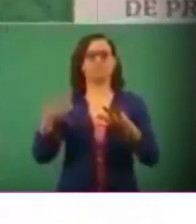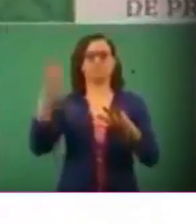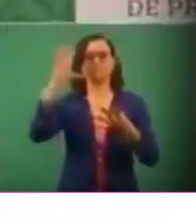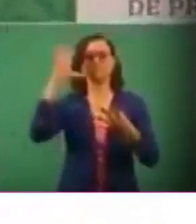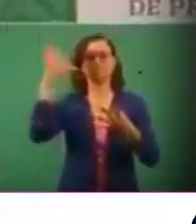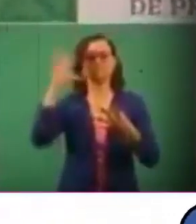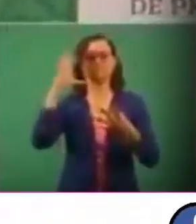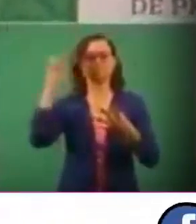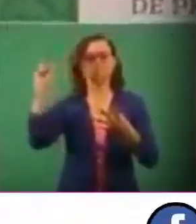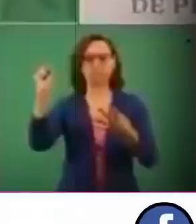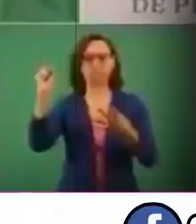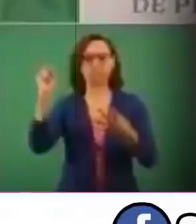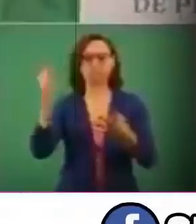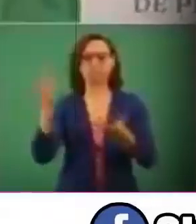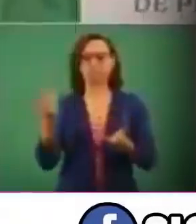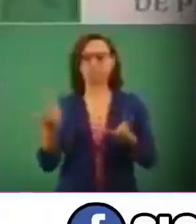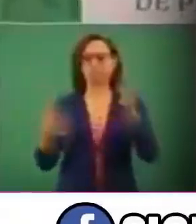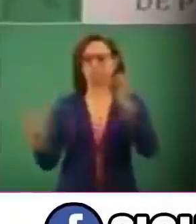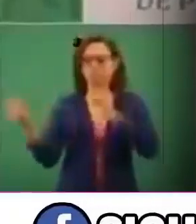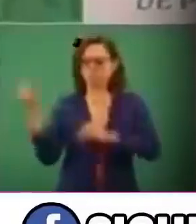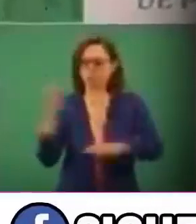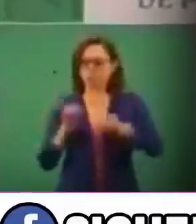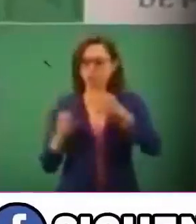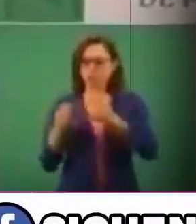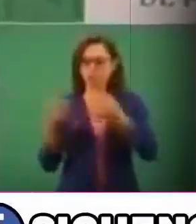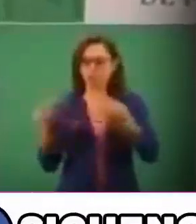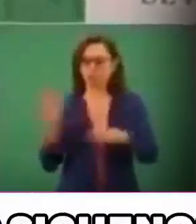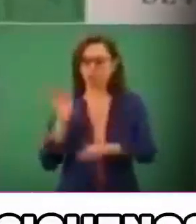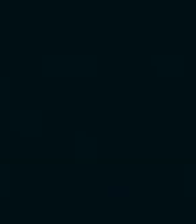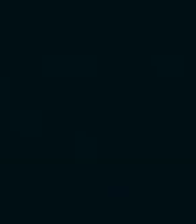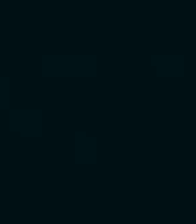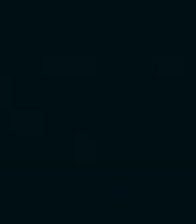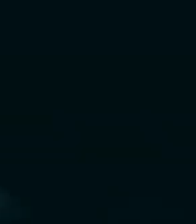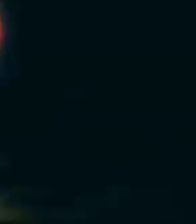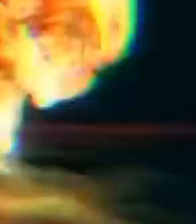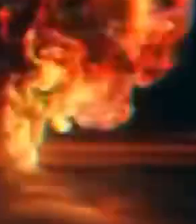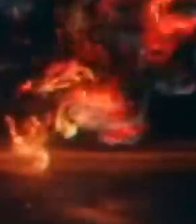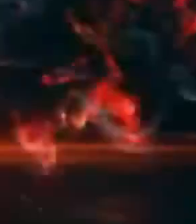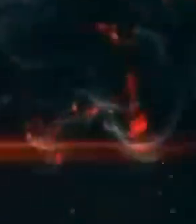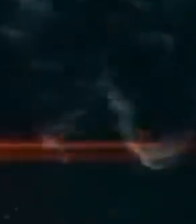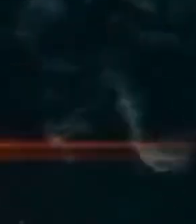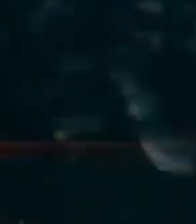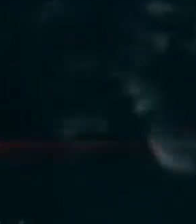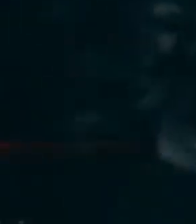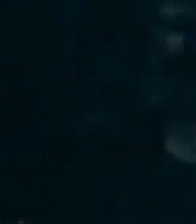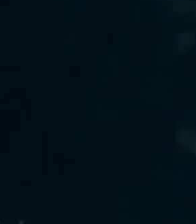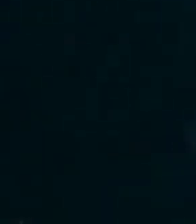Morelos. Se están entregando fertilizantes.